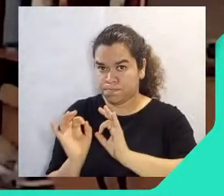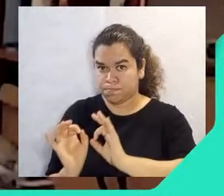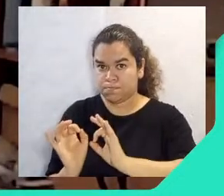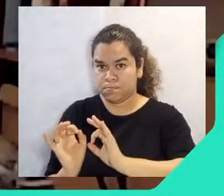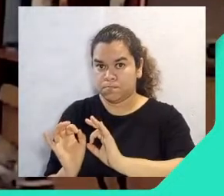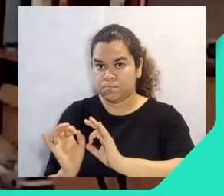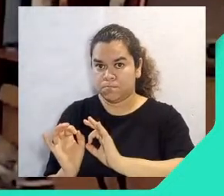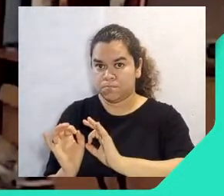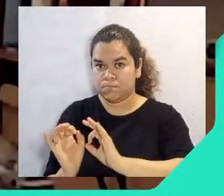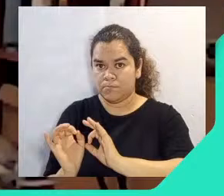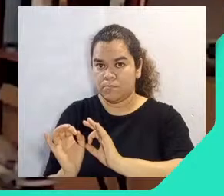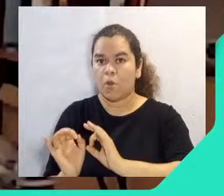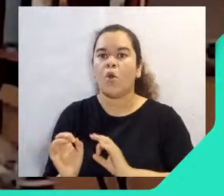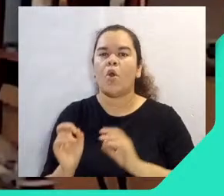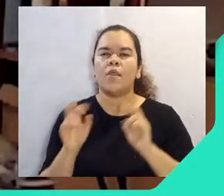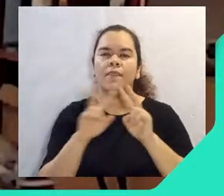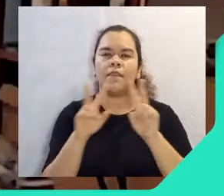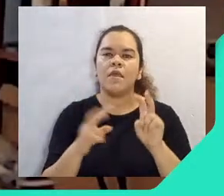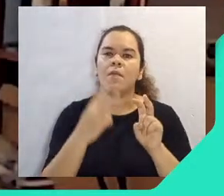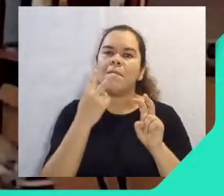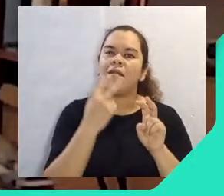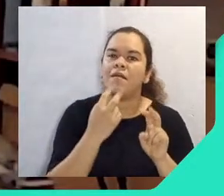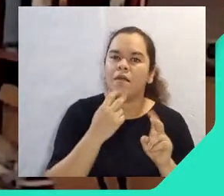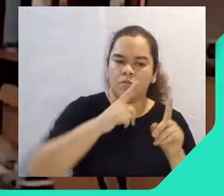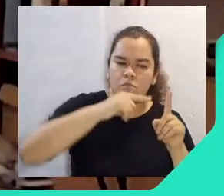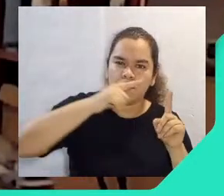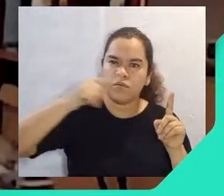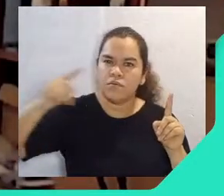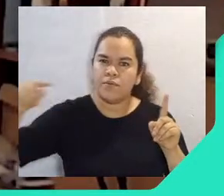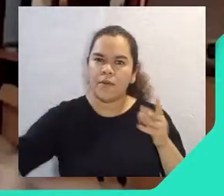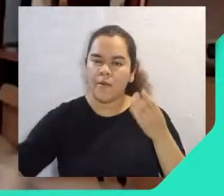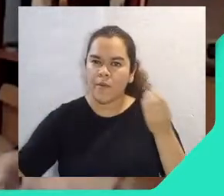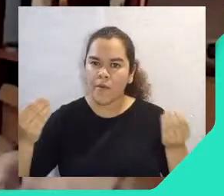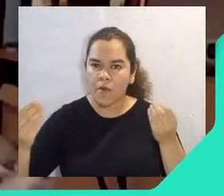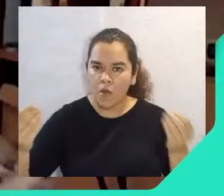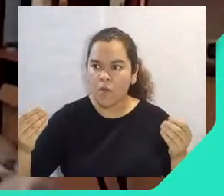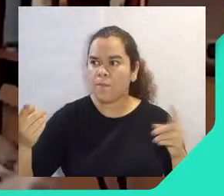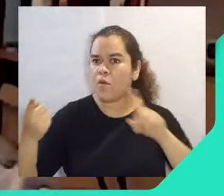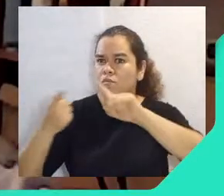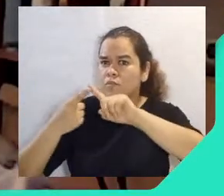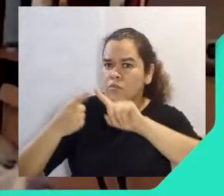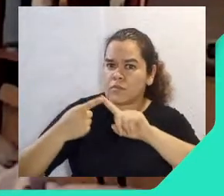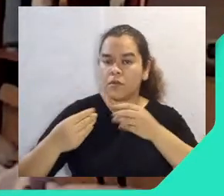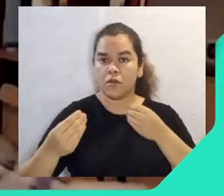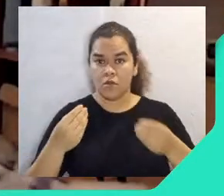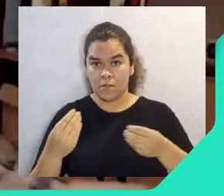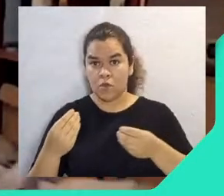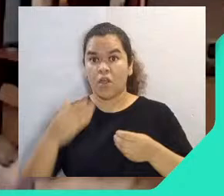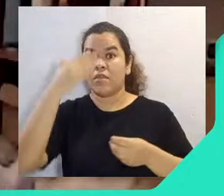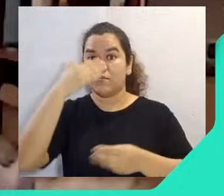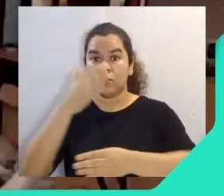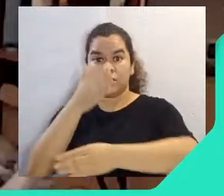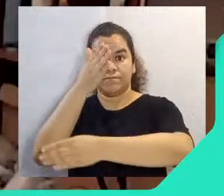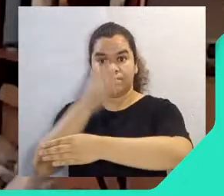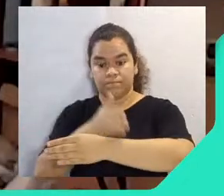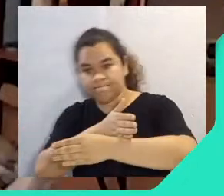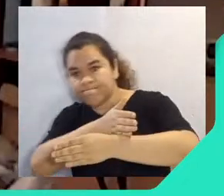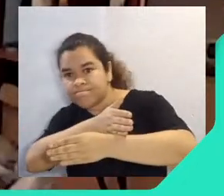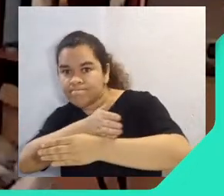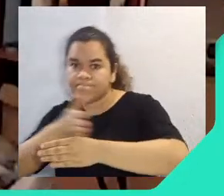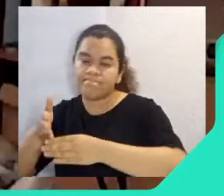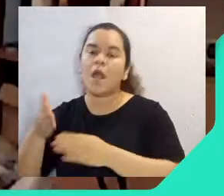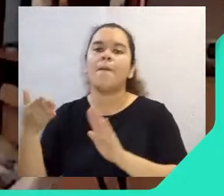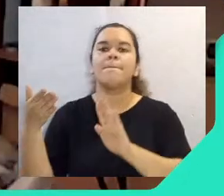fuerte, digamos, en los conocimientos científicos y las primeras herramientas de ingeniería, van a ir a aquellas materias que ya son